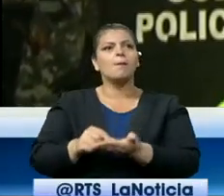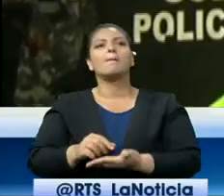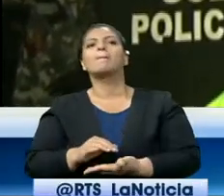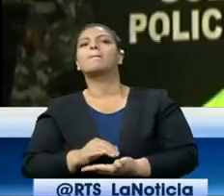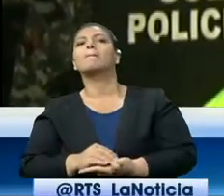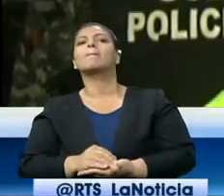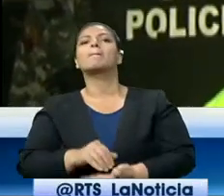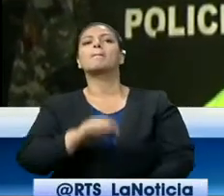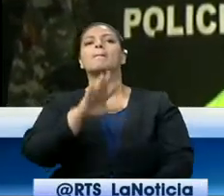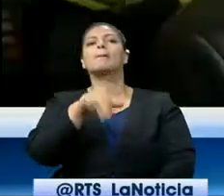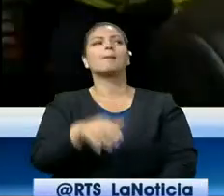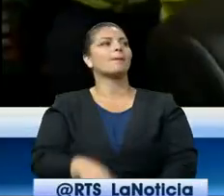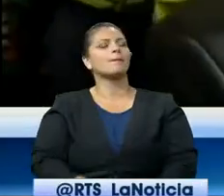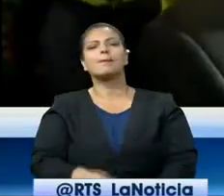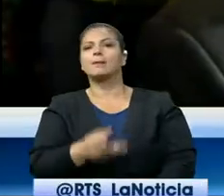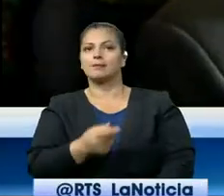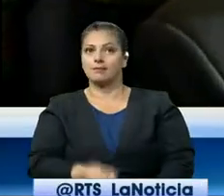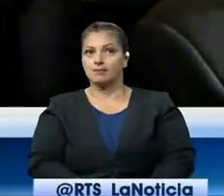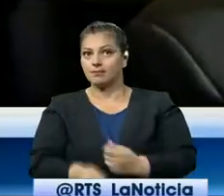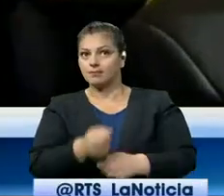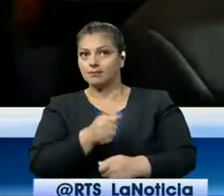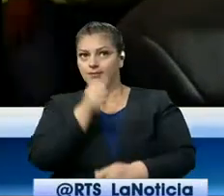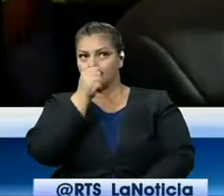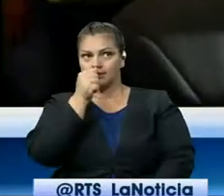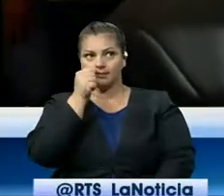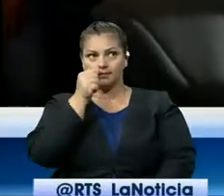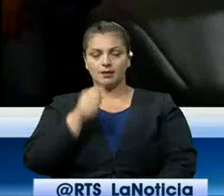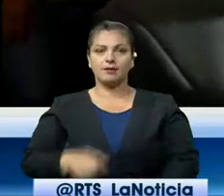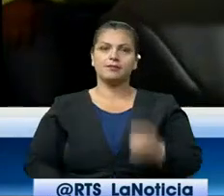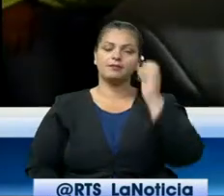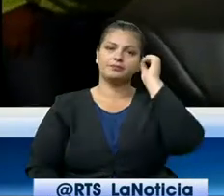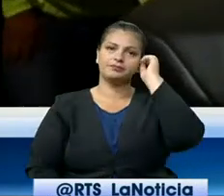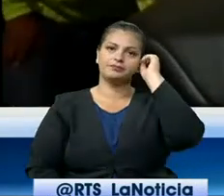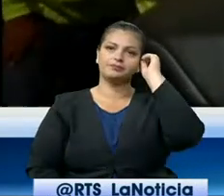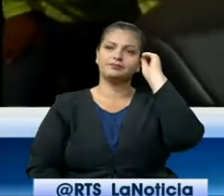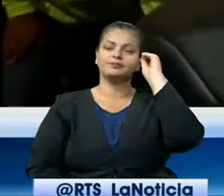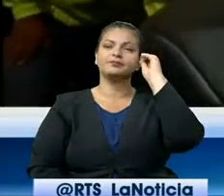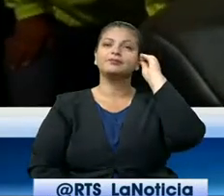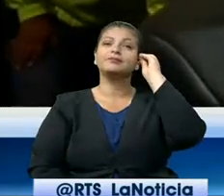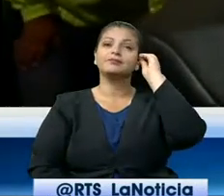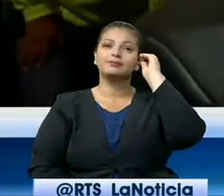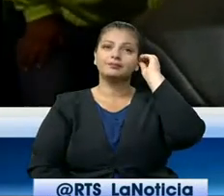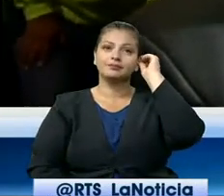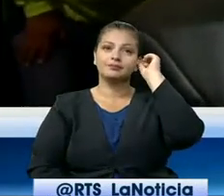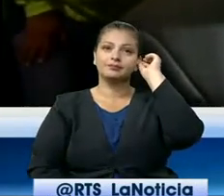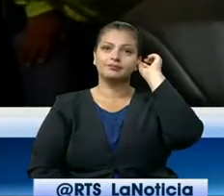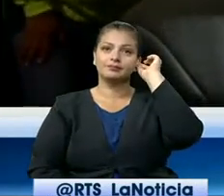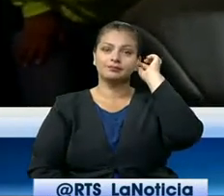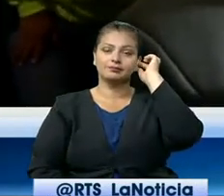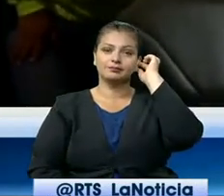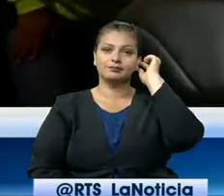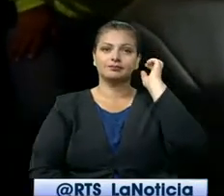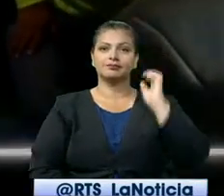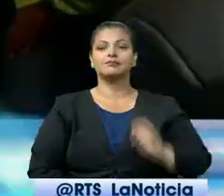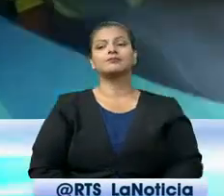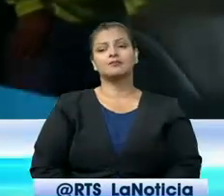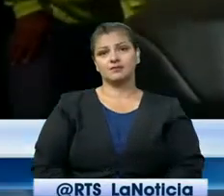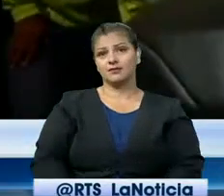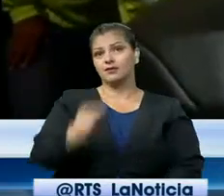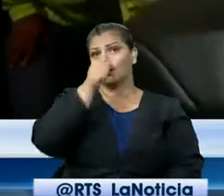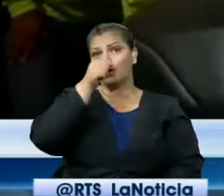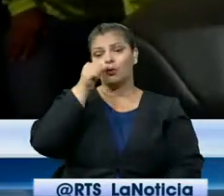a proveerse en estos lugares. De acuerdo a la cantidad, podría llegarse a establecer inclusive una pena